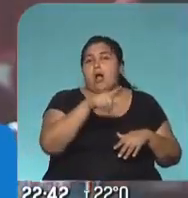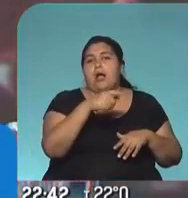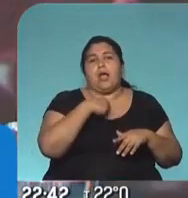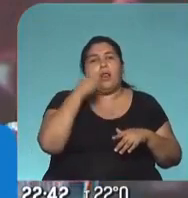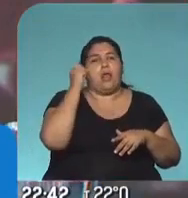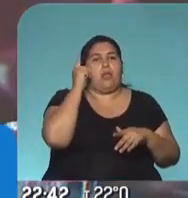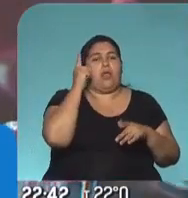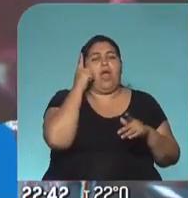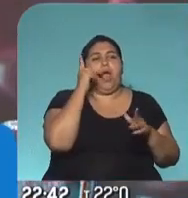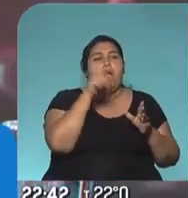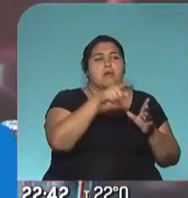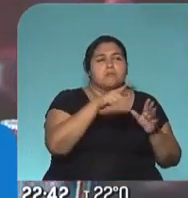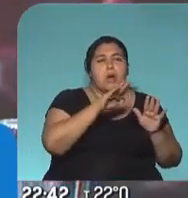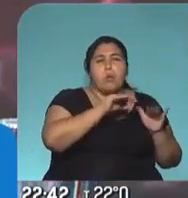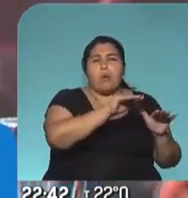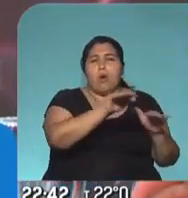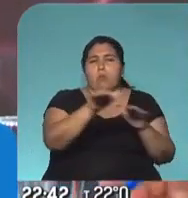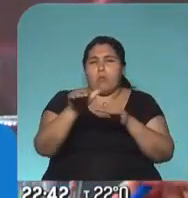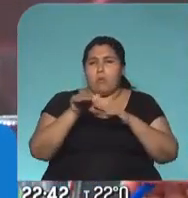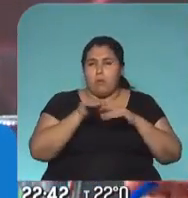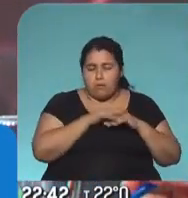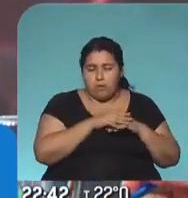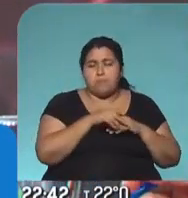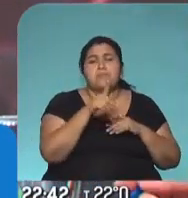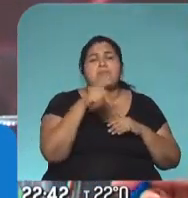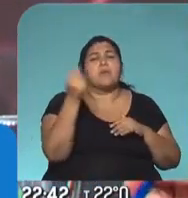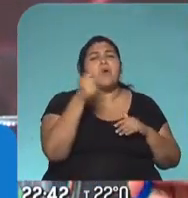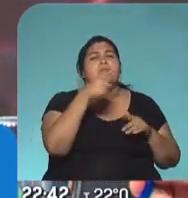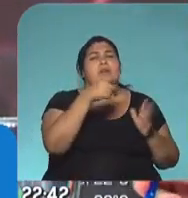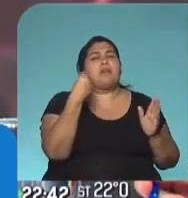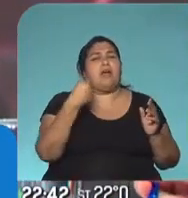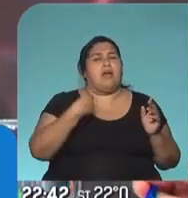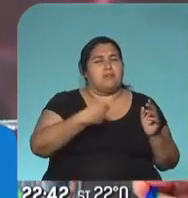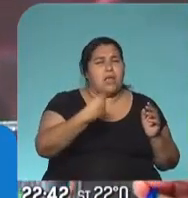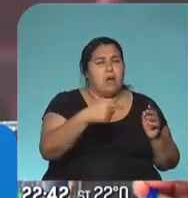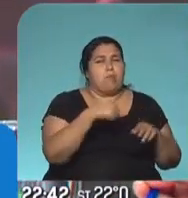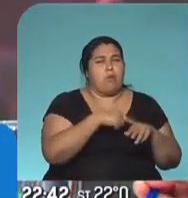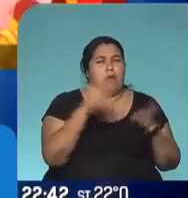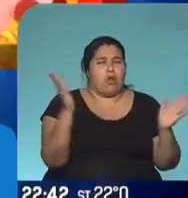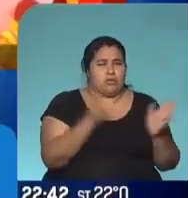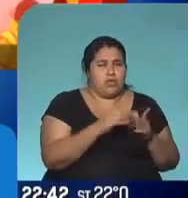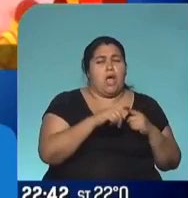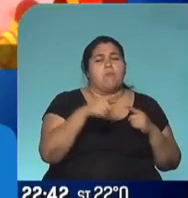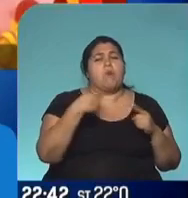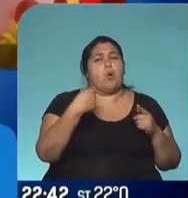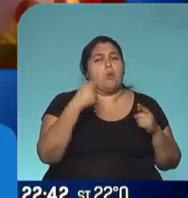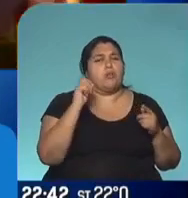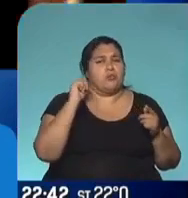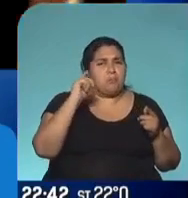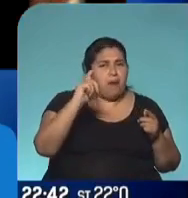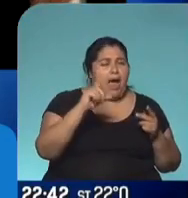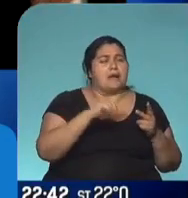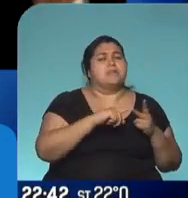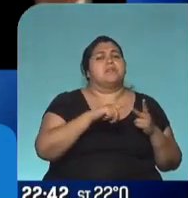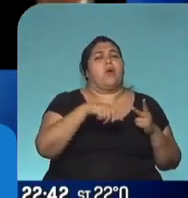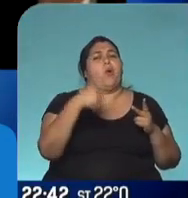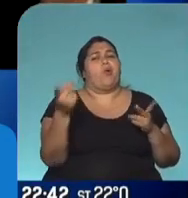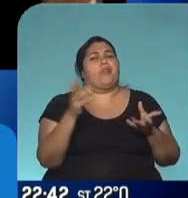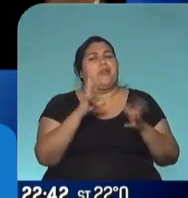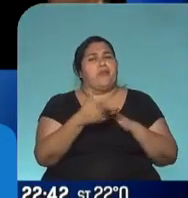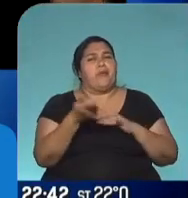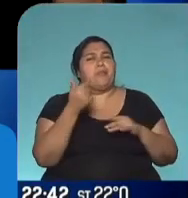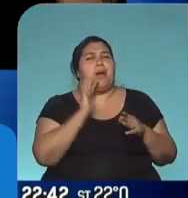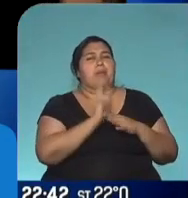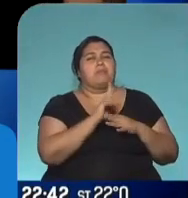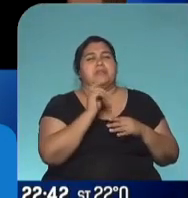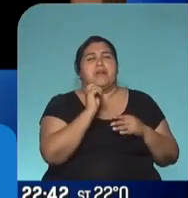sobre el régimen general, que significan menos años de aportes, una jubilación mayor, otro tipo de premios, inclusive para los